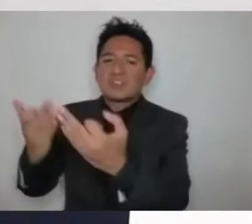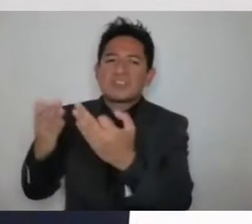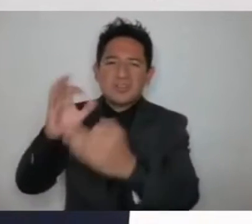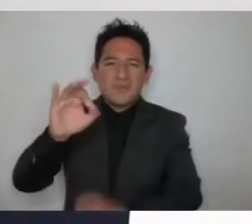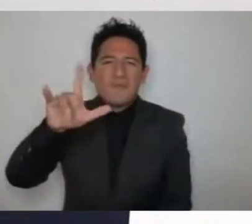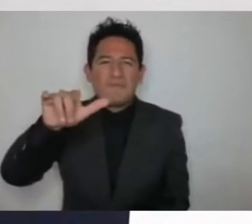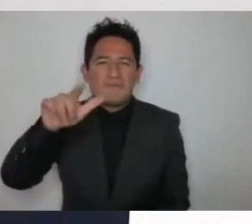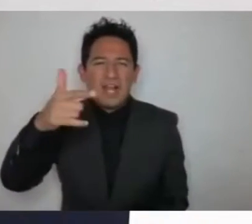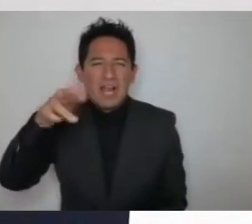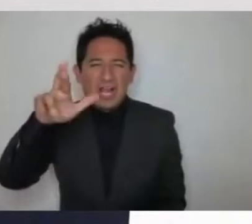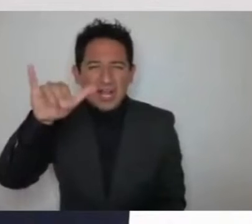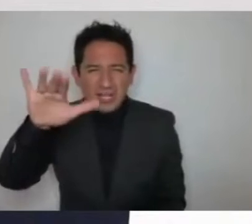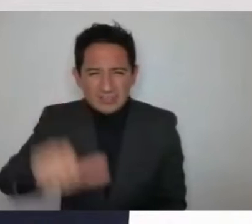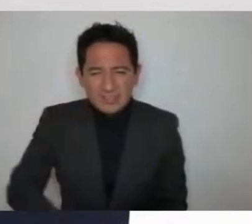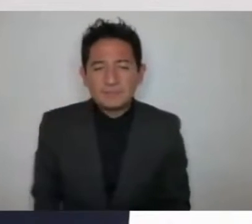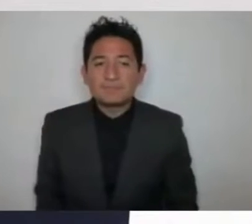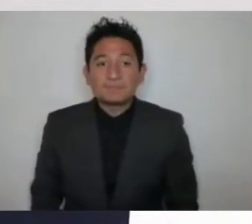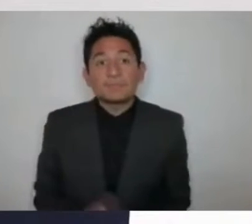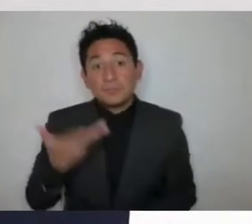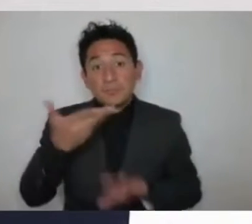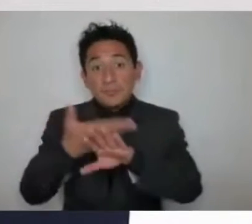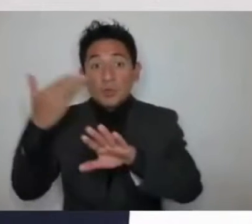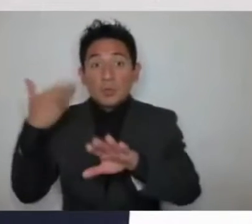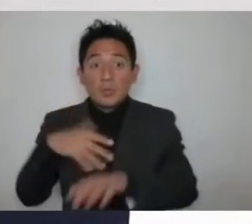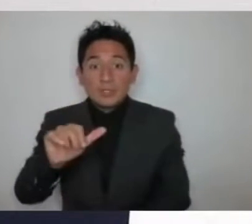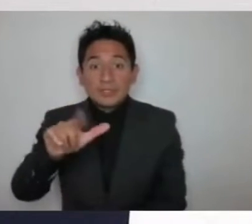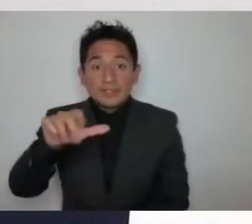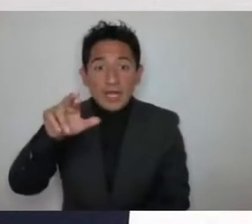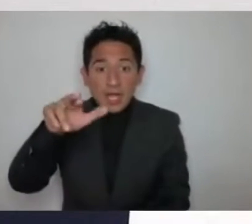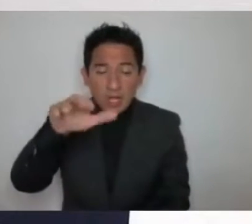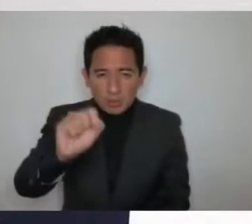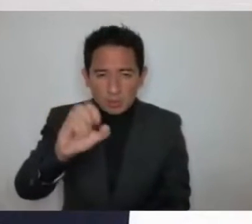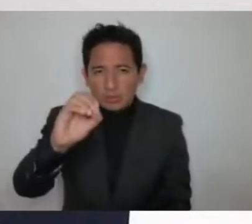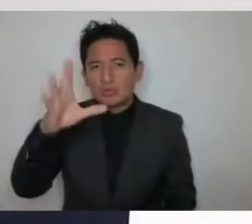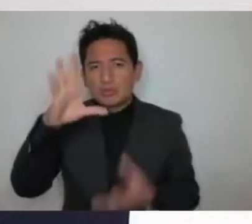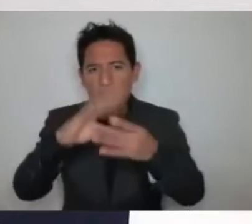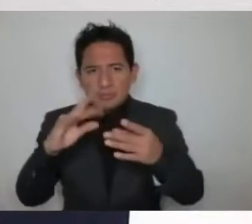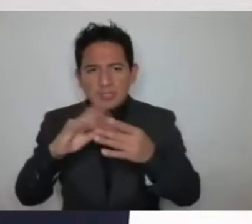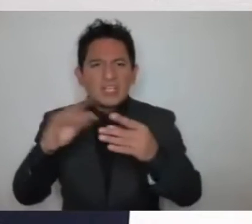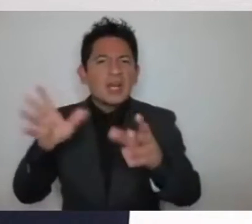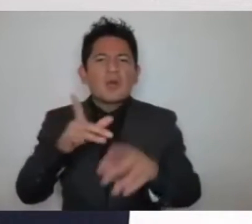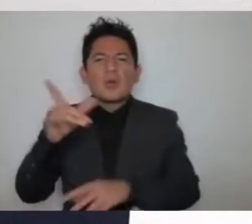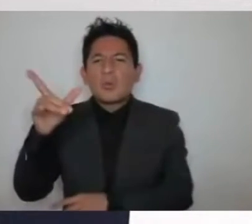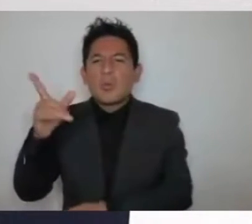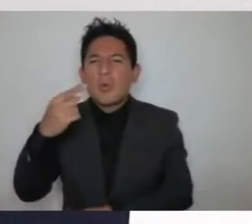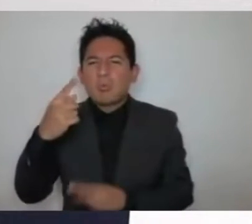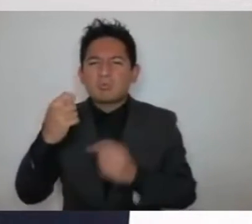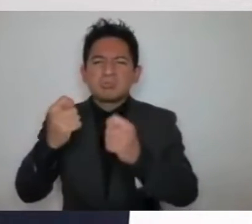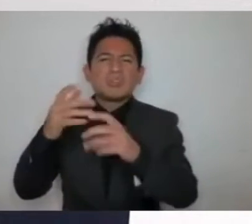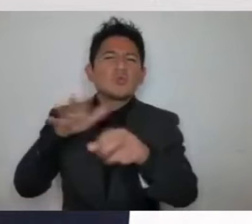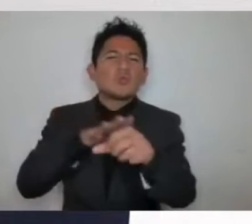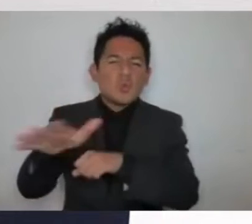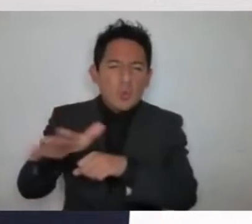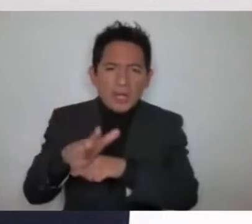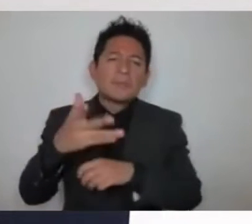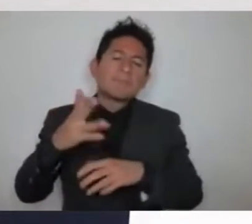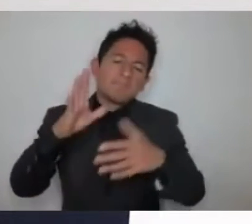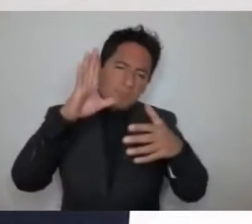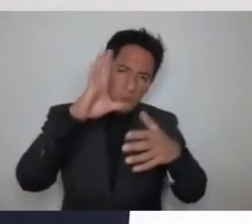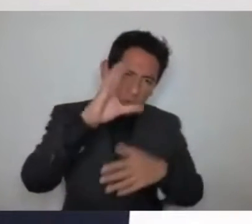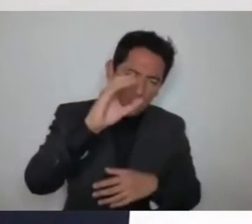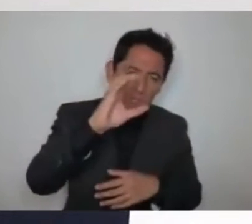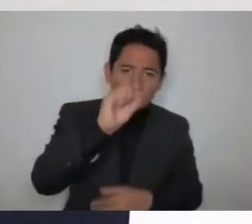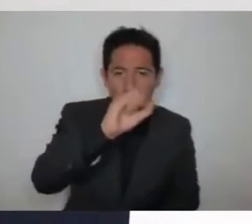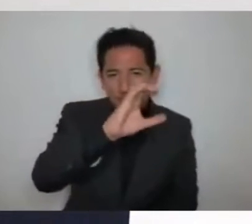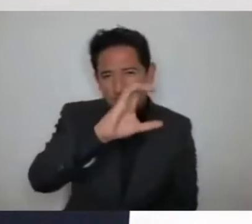analizar como ya decía Alonso Incluso respecto de qué delitos pueden permitir que exista flagrancia o no la corte ahí también ha avanzado mucho en señalar por